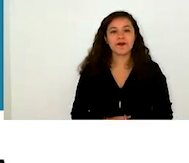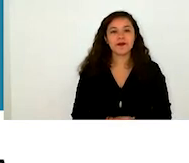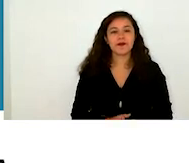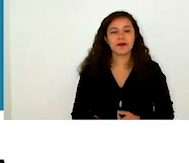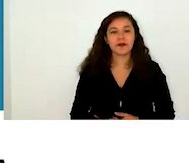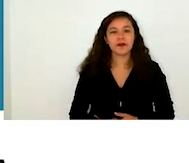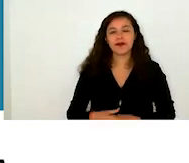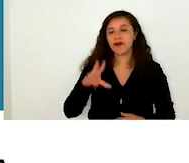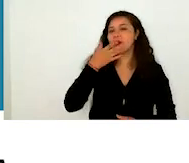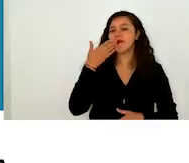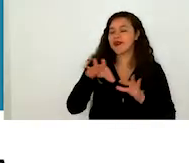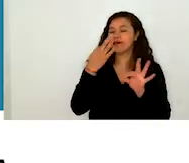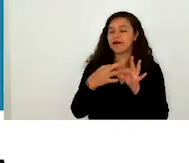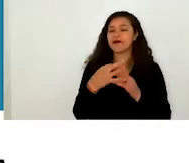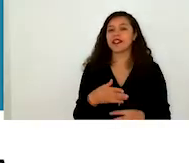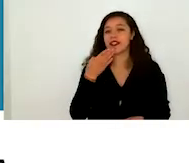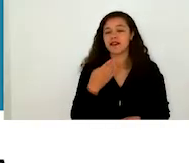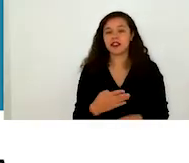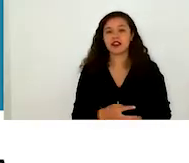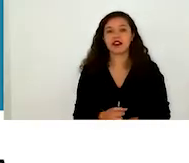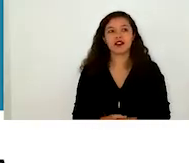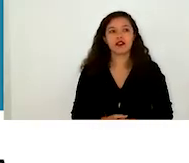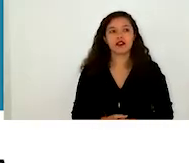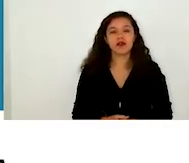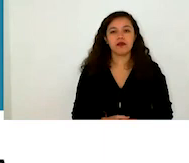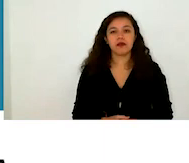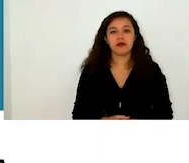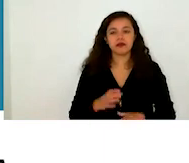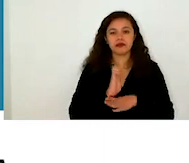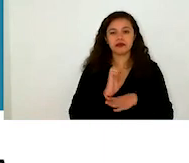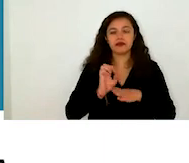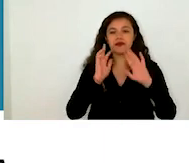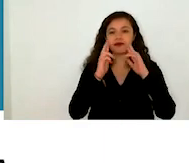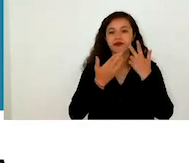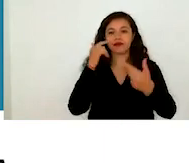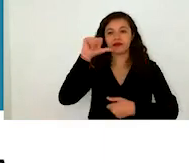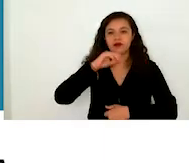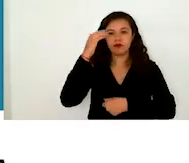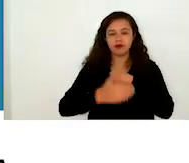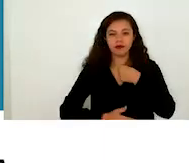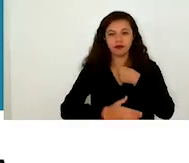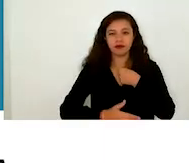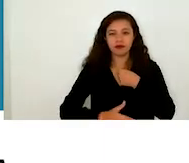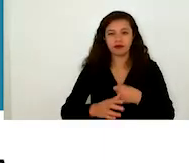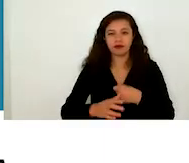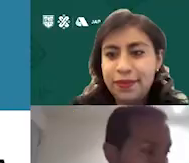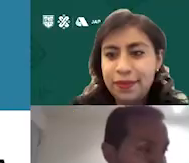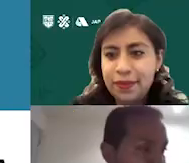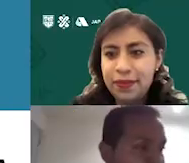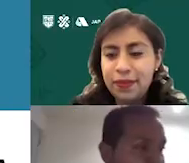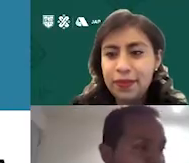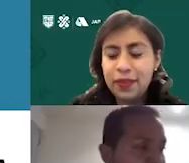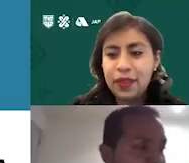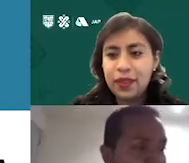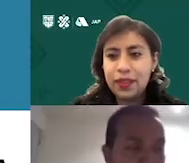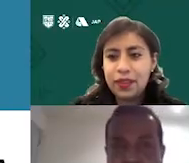no perfecto muy bien pues entonces vamos a cerrar la sesión del día de hoy porque ya les robe 11 minutos